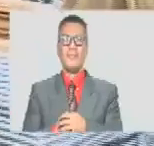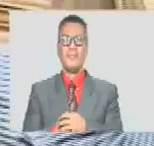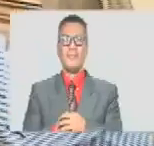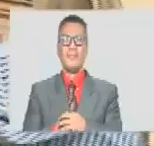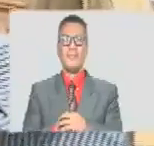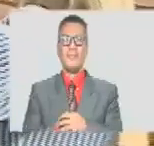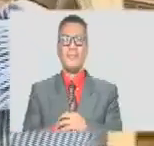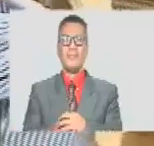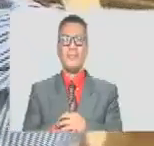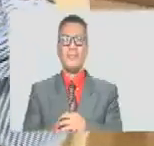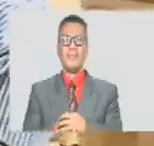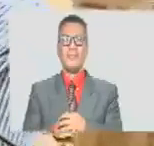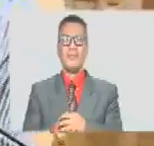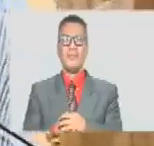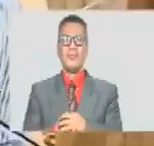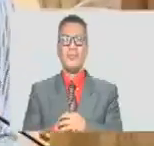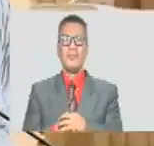Gran abrazo.